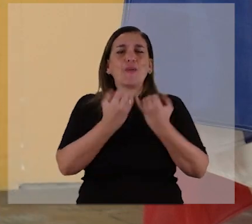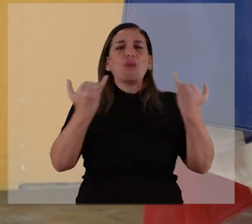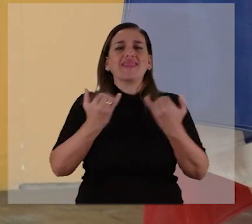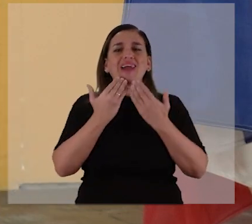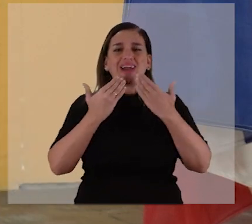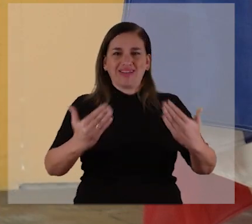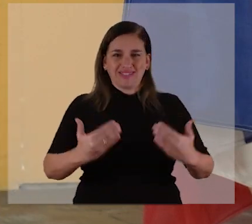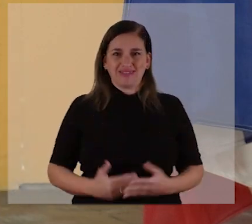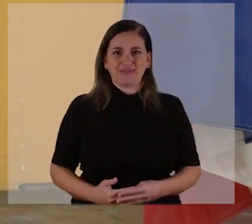Muchas gracias y buen día. Gracias. Gracias. Gracias. Gracias. Gracias. Gracias. Gracias.